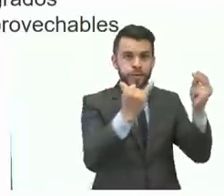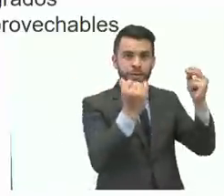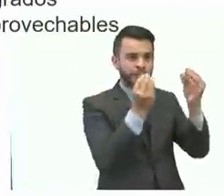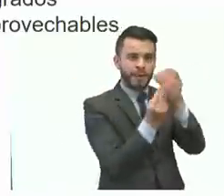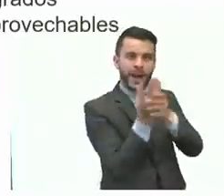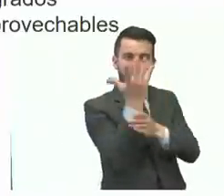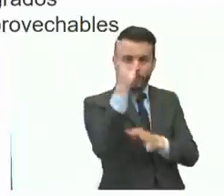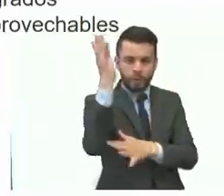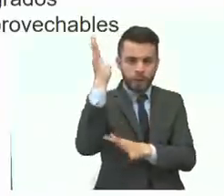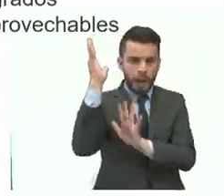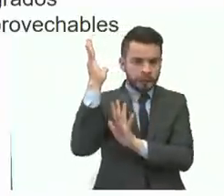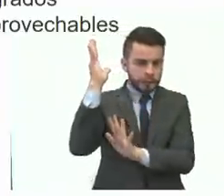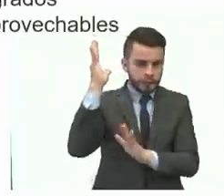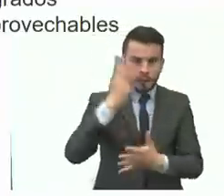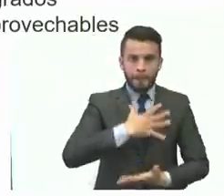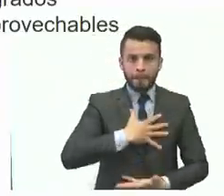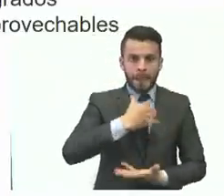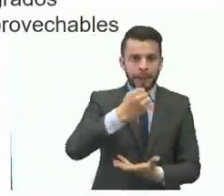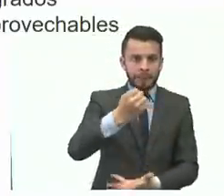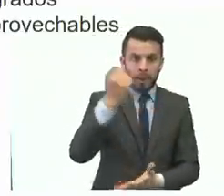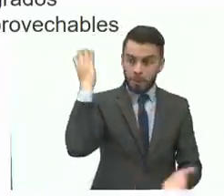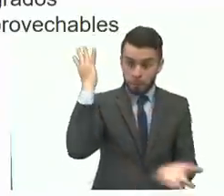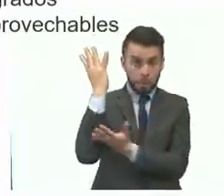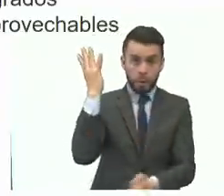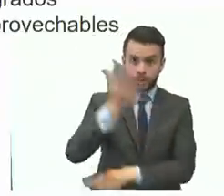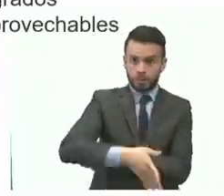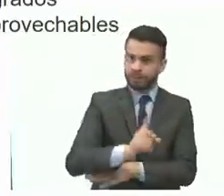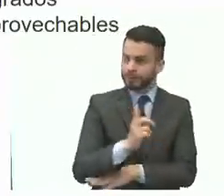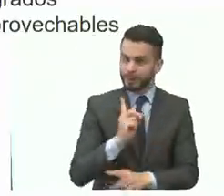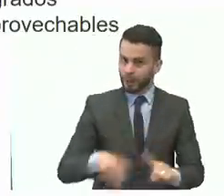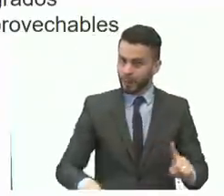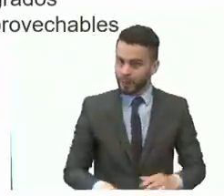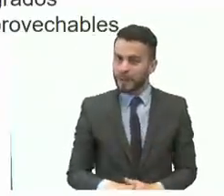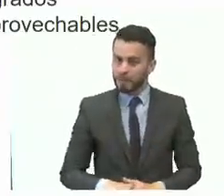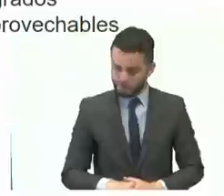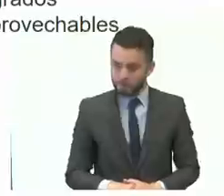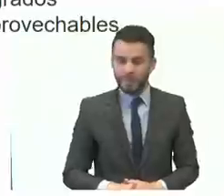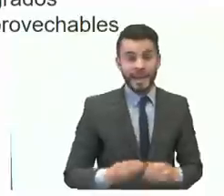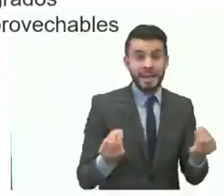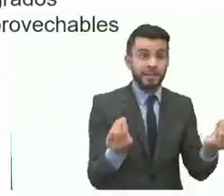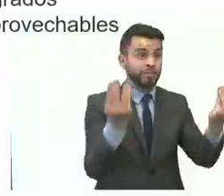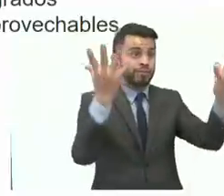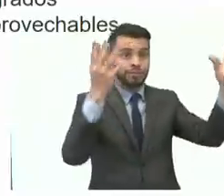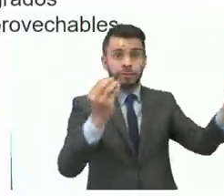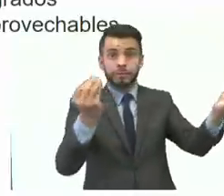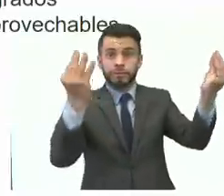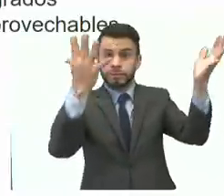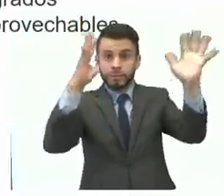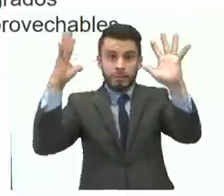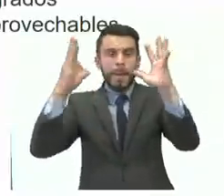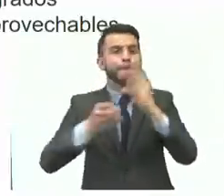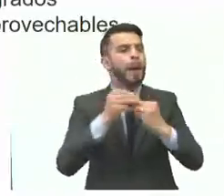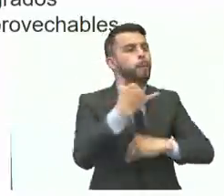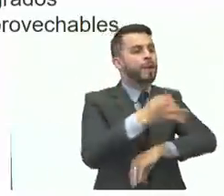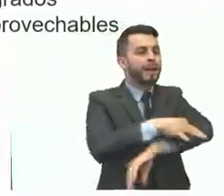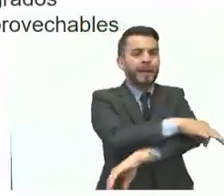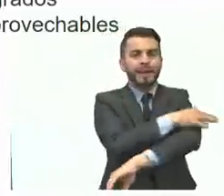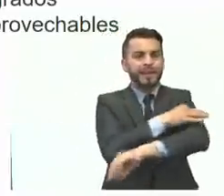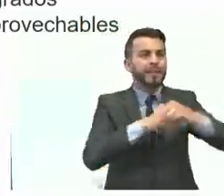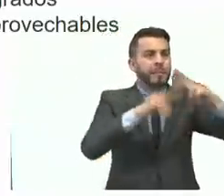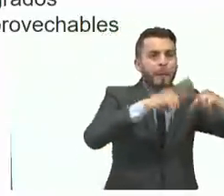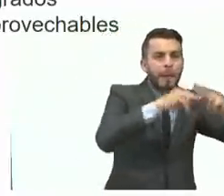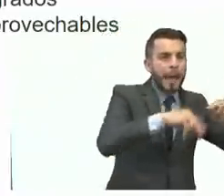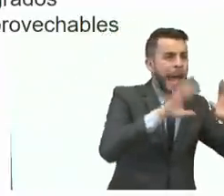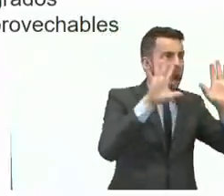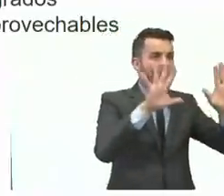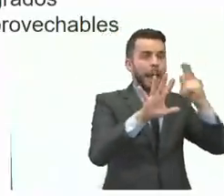decir que son patrimoniales los vamos a mantener. Vamos a cuidar ese patrimonio ambiental, pero también el arquitectónico. A diferencia de la propuesta